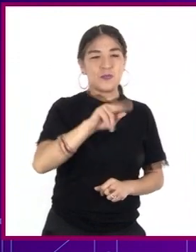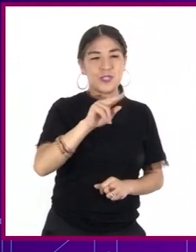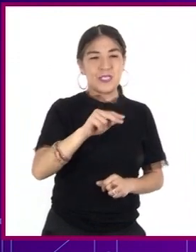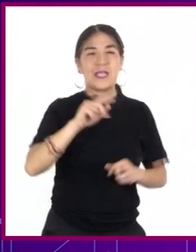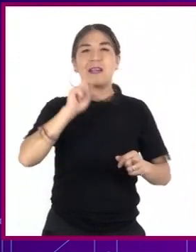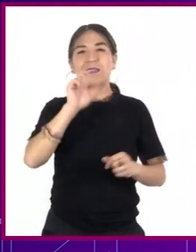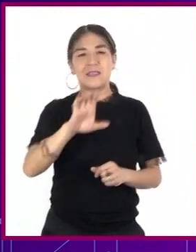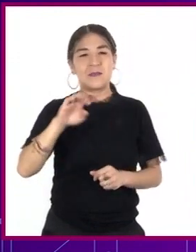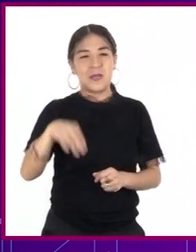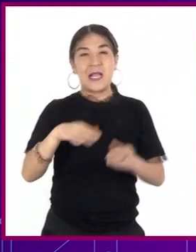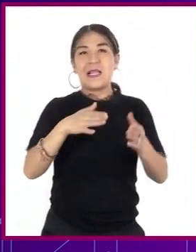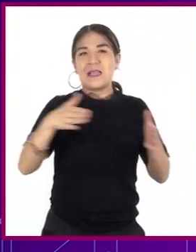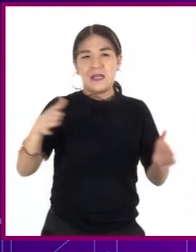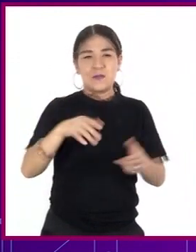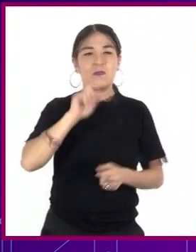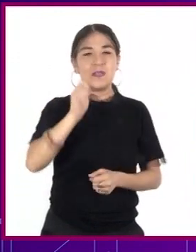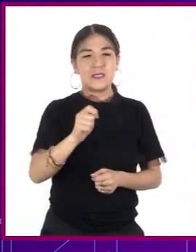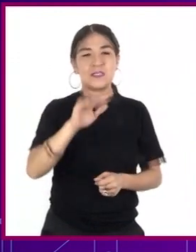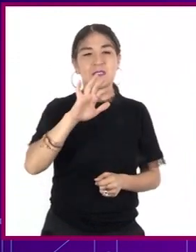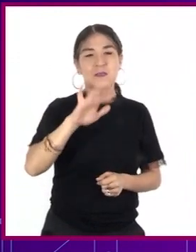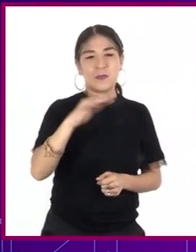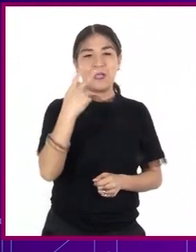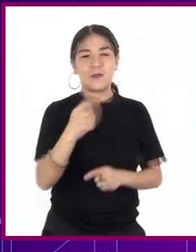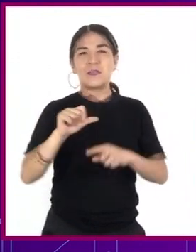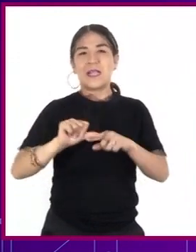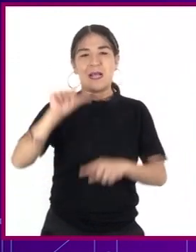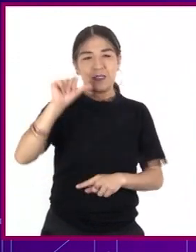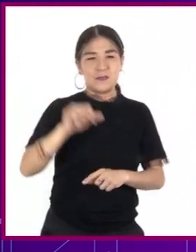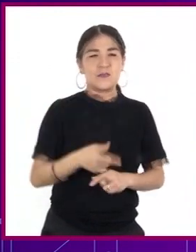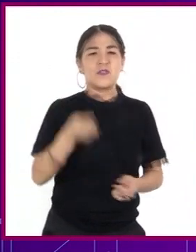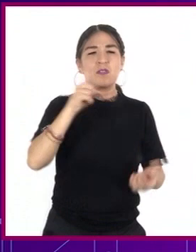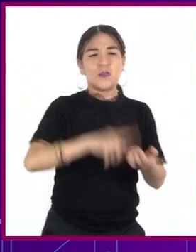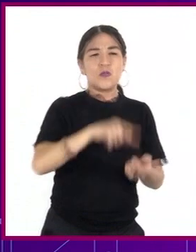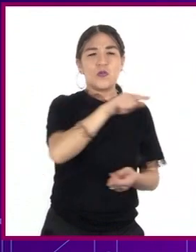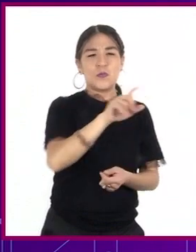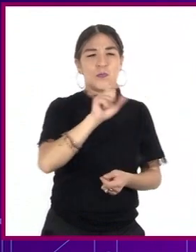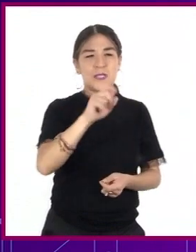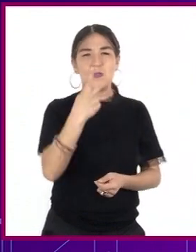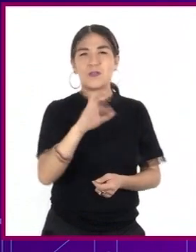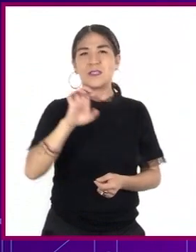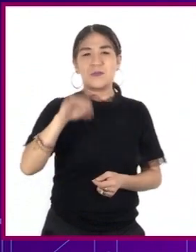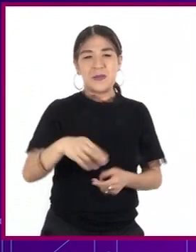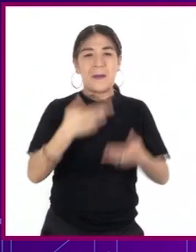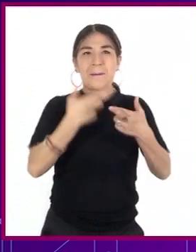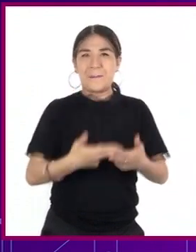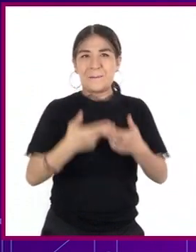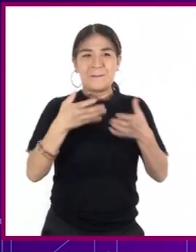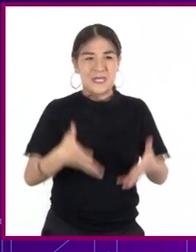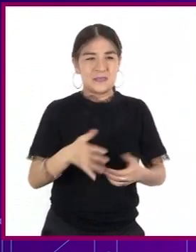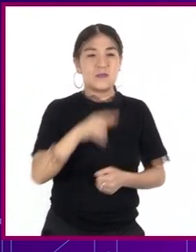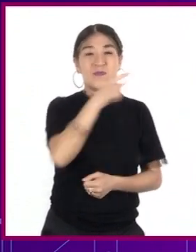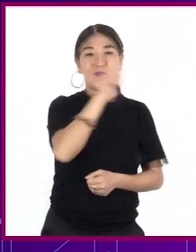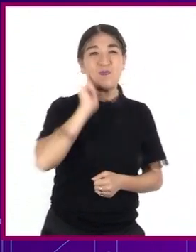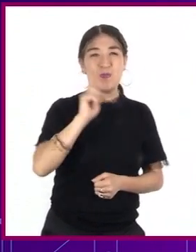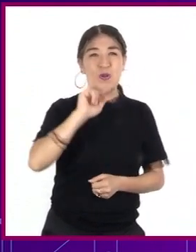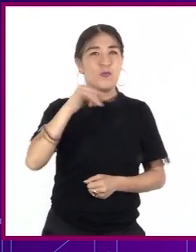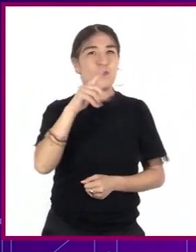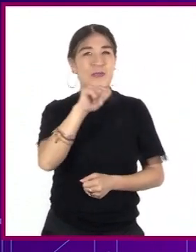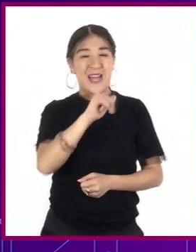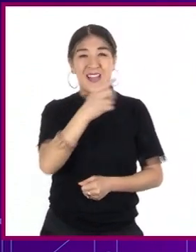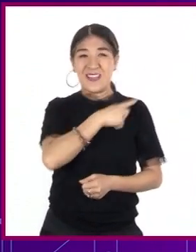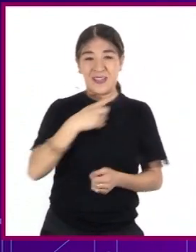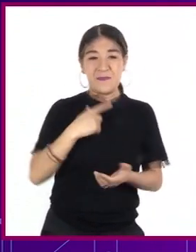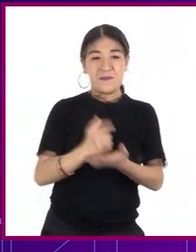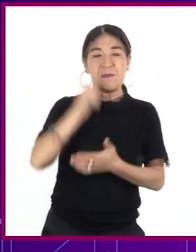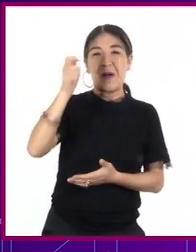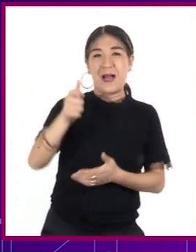y 22 centímetros de grueso. ¿Deberá pagar Julia por exceso de volumen? Allá en casa, tomen